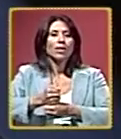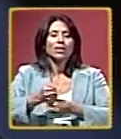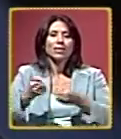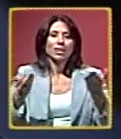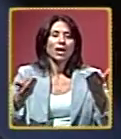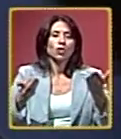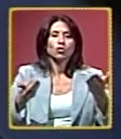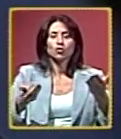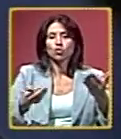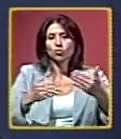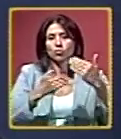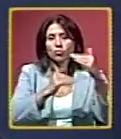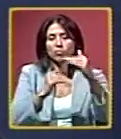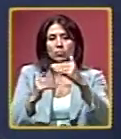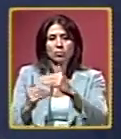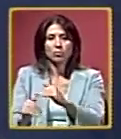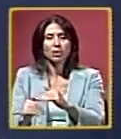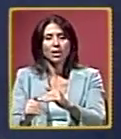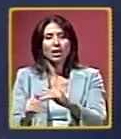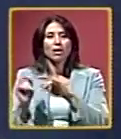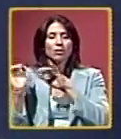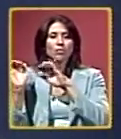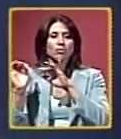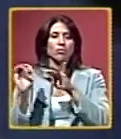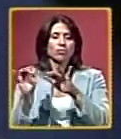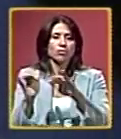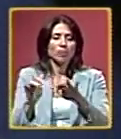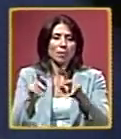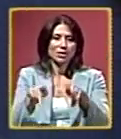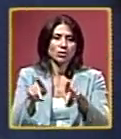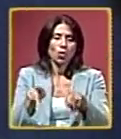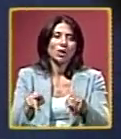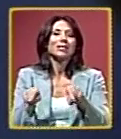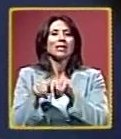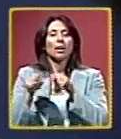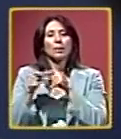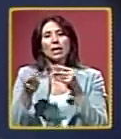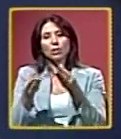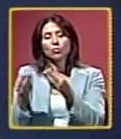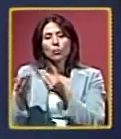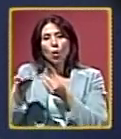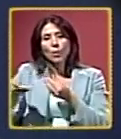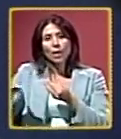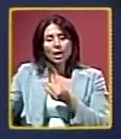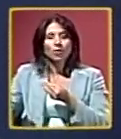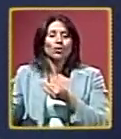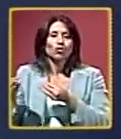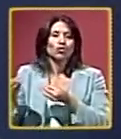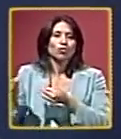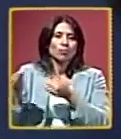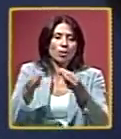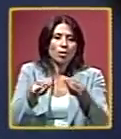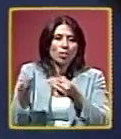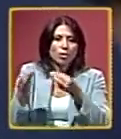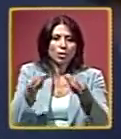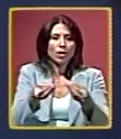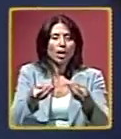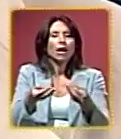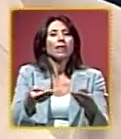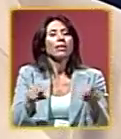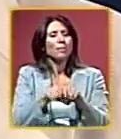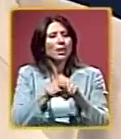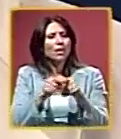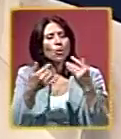pasos fronterizos, que significa tanto el flujo de personas como el flujo de mercancías, ¿verdad? No solamente de mercancías. Bueno, hay una